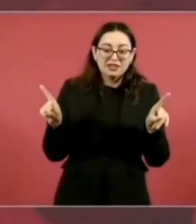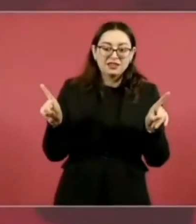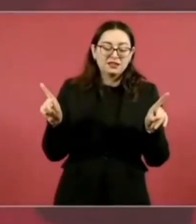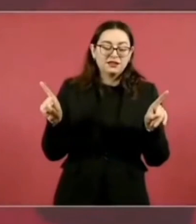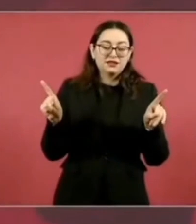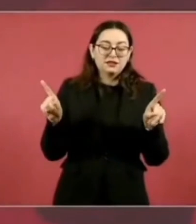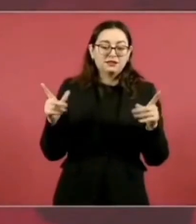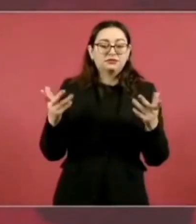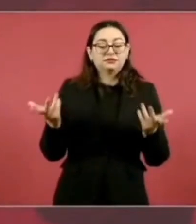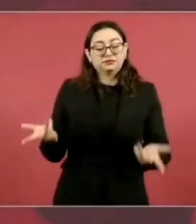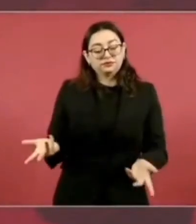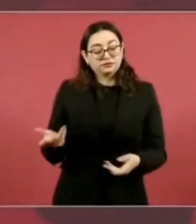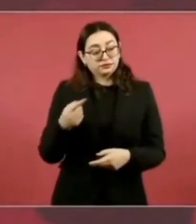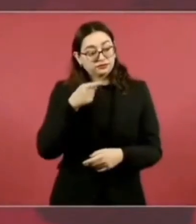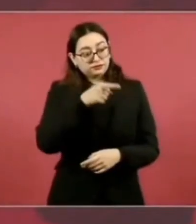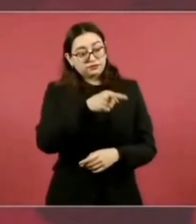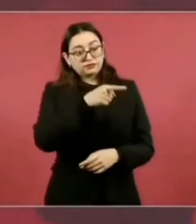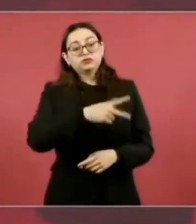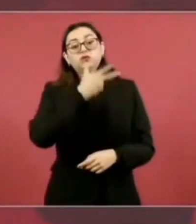Sí, Claudio